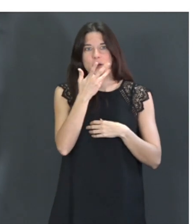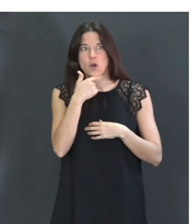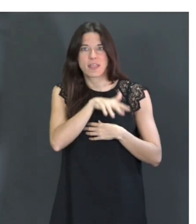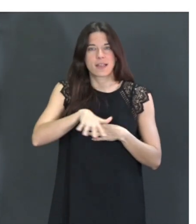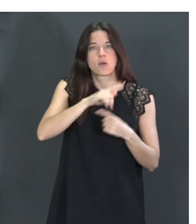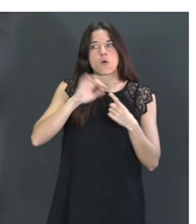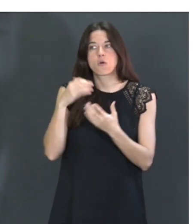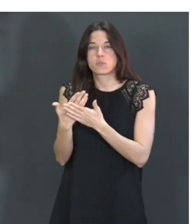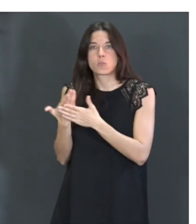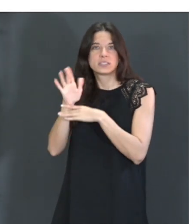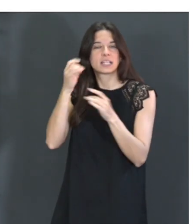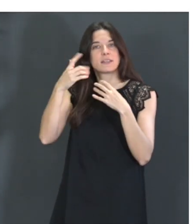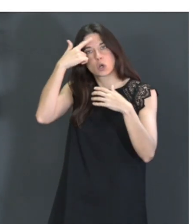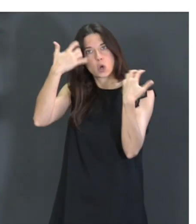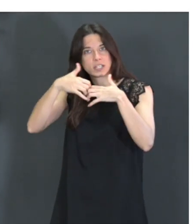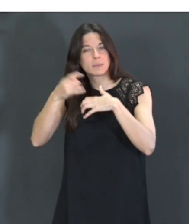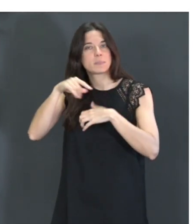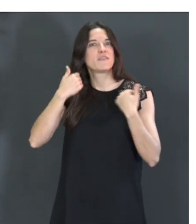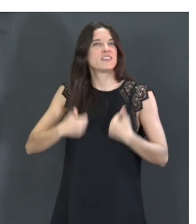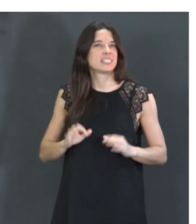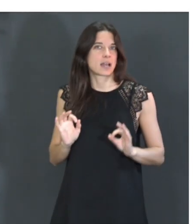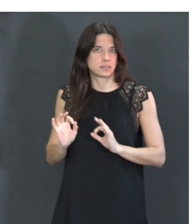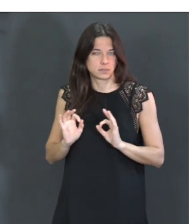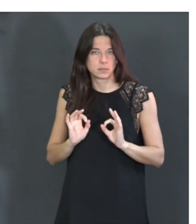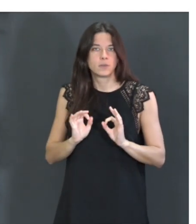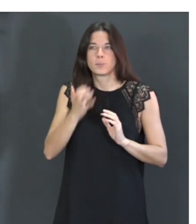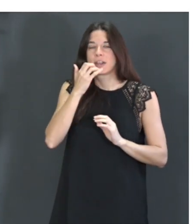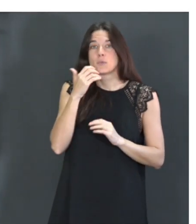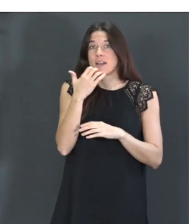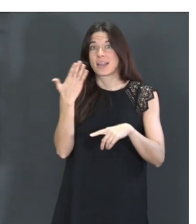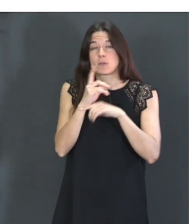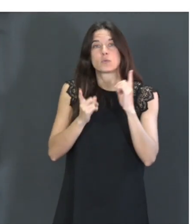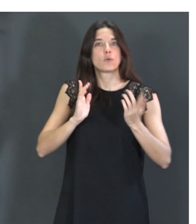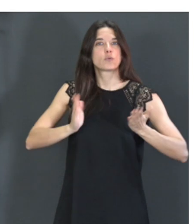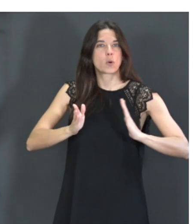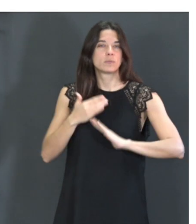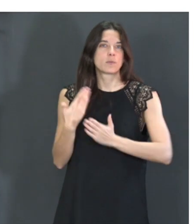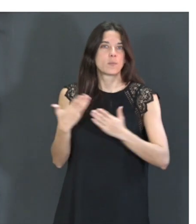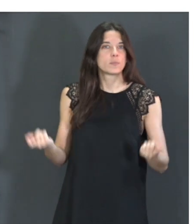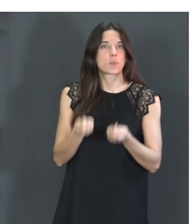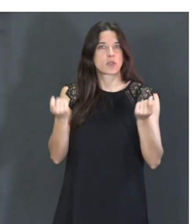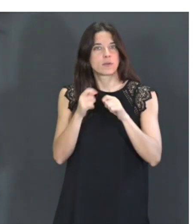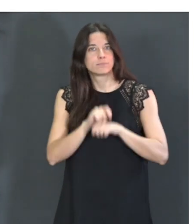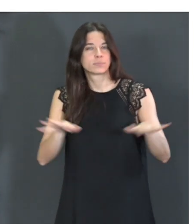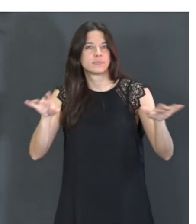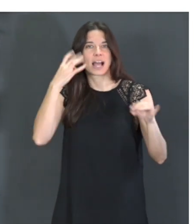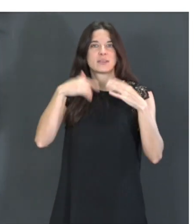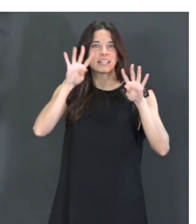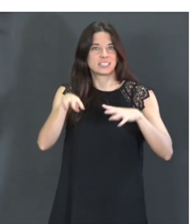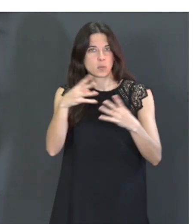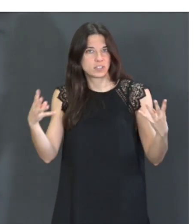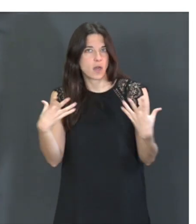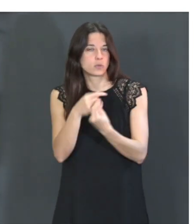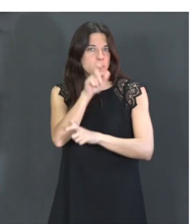actividades cognitivas o incluso físicas. Ha habido ejemplos de robots que promocionan pues actividades tipo de psicomotricidad con